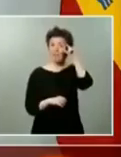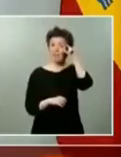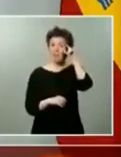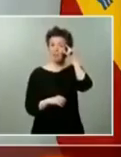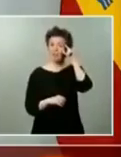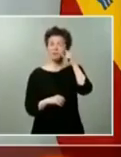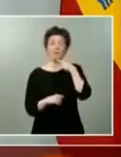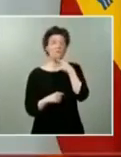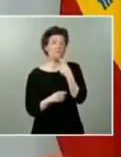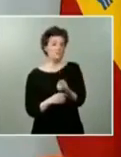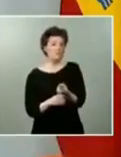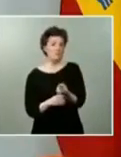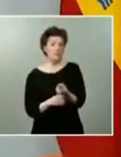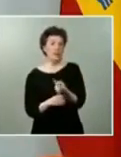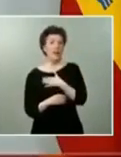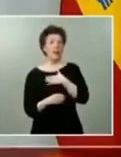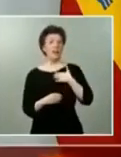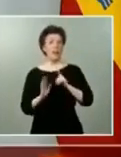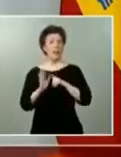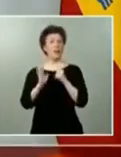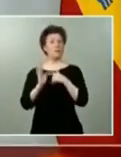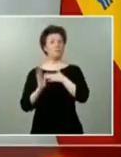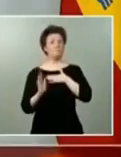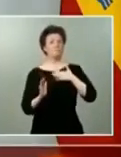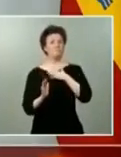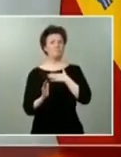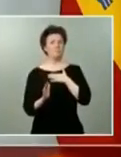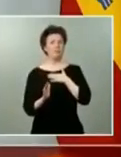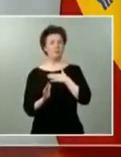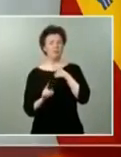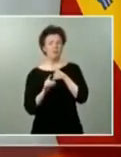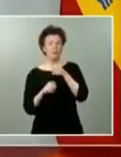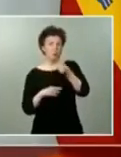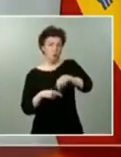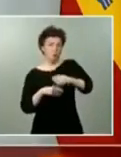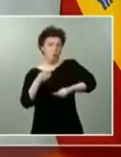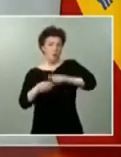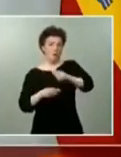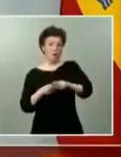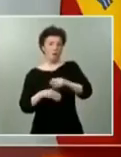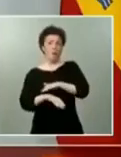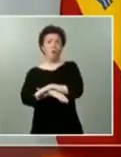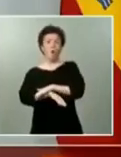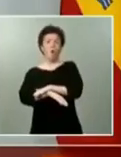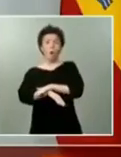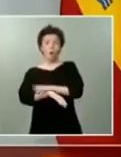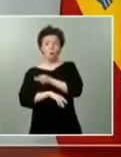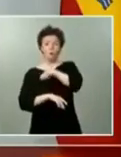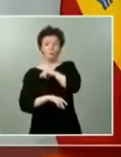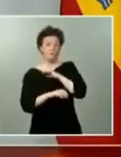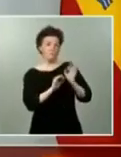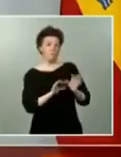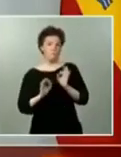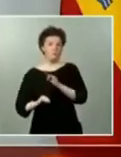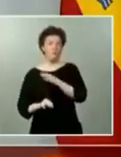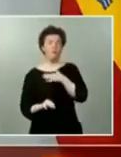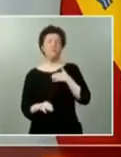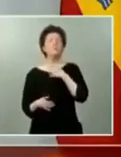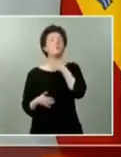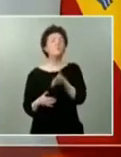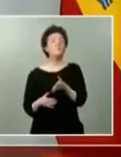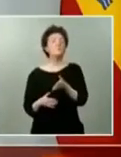diciendo que quiere legislar en el sentido que hoy lo hace el Gobierno de España. Por tanto, digamos